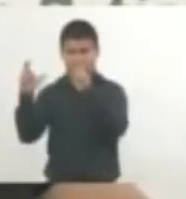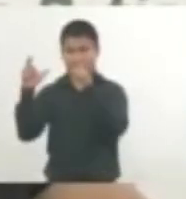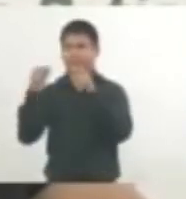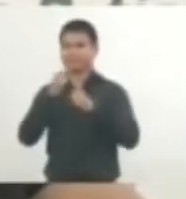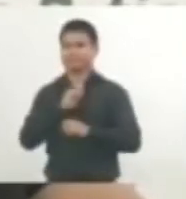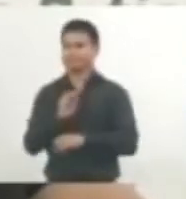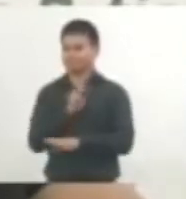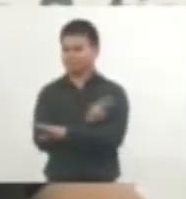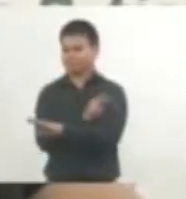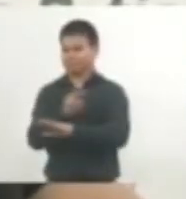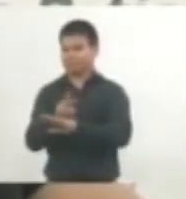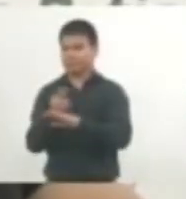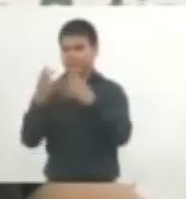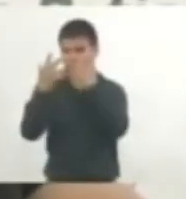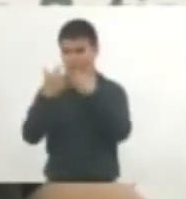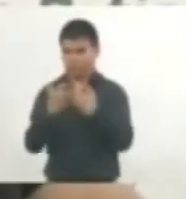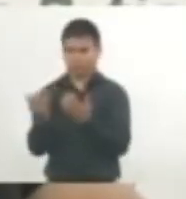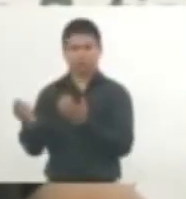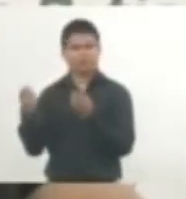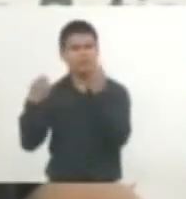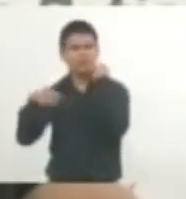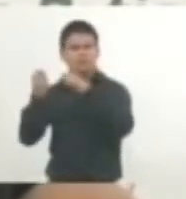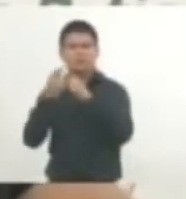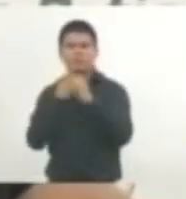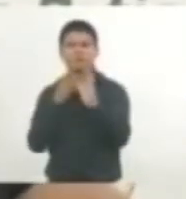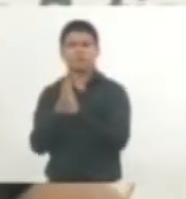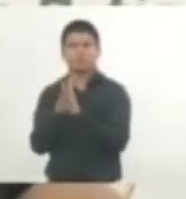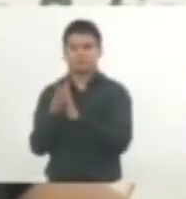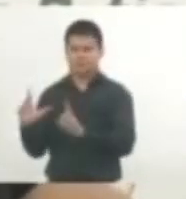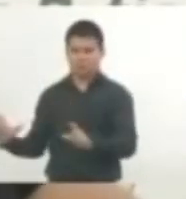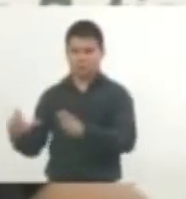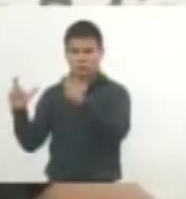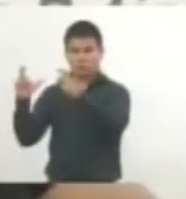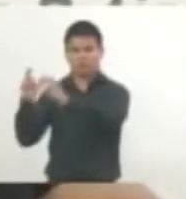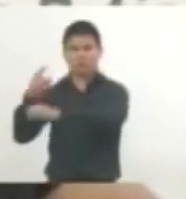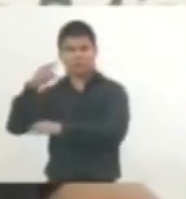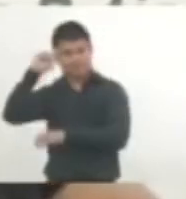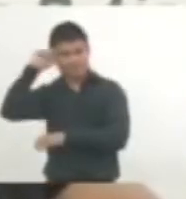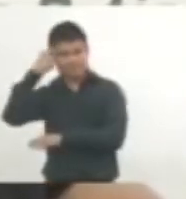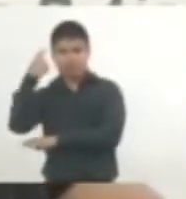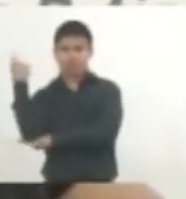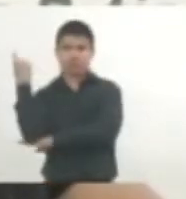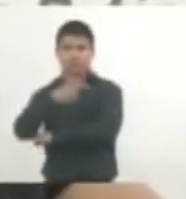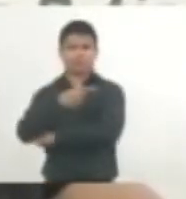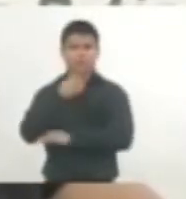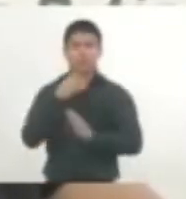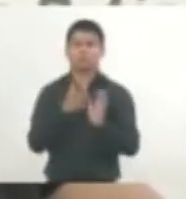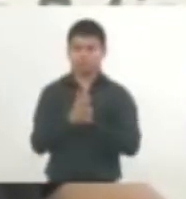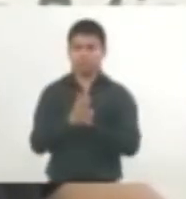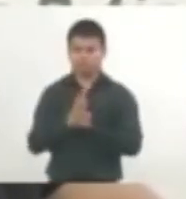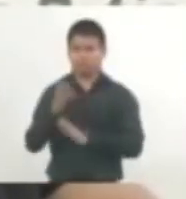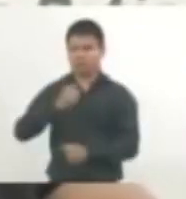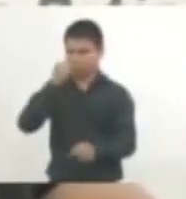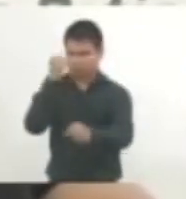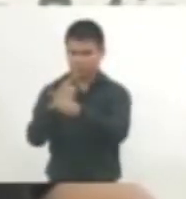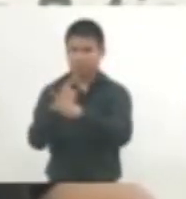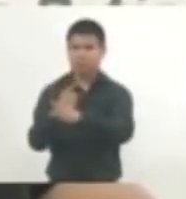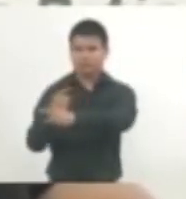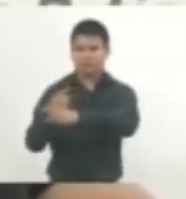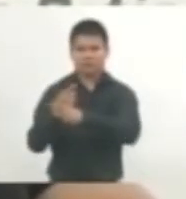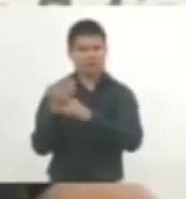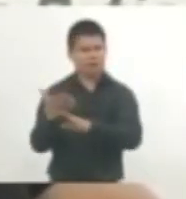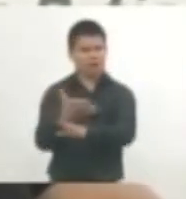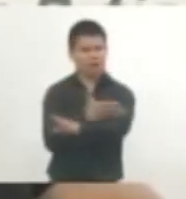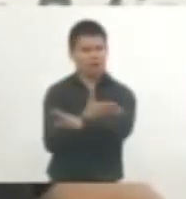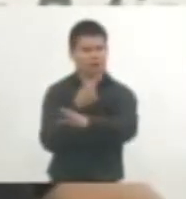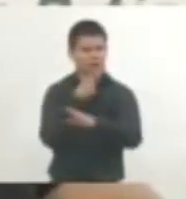Comercio. Y el Consejo de Estado nos ha dicho, sí señores, la Superintendencia de Industria y Comercio hizo lo correcto, revocó las decisiones que